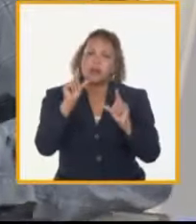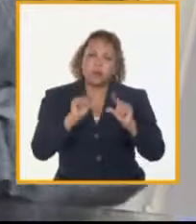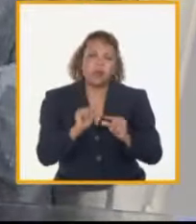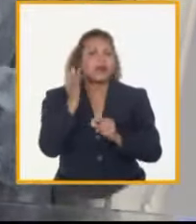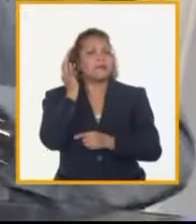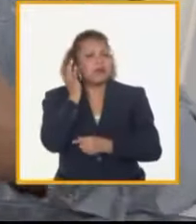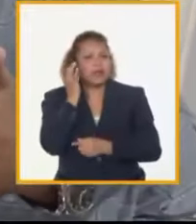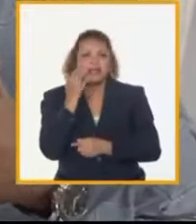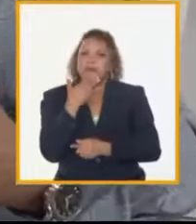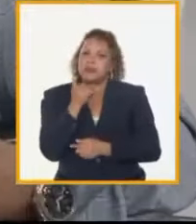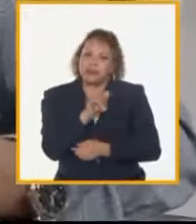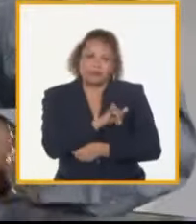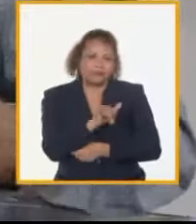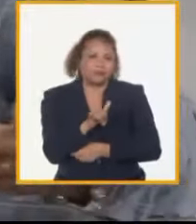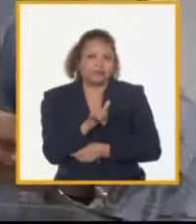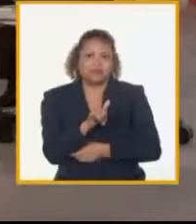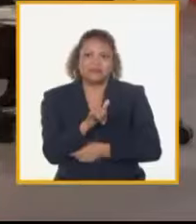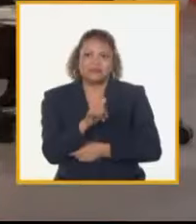tiene mujeres,